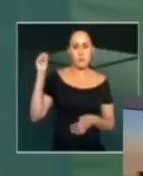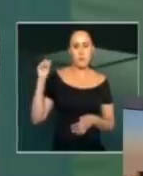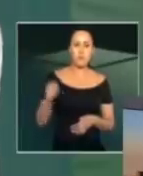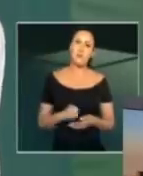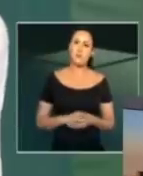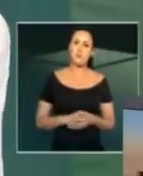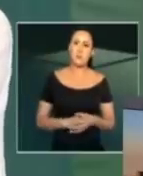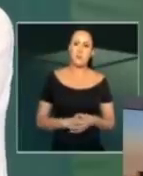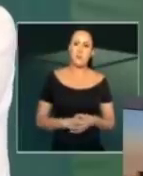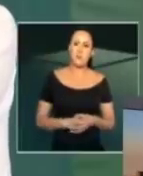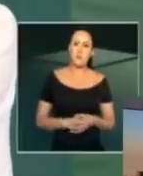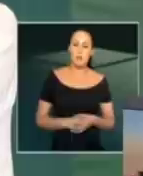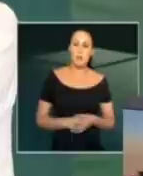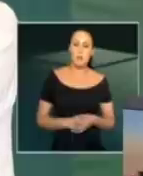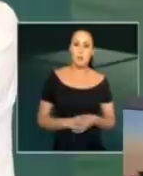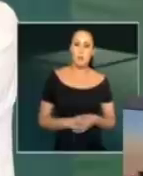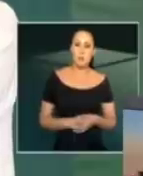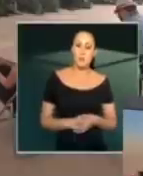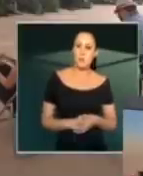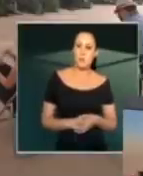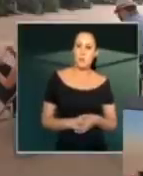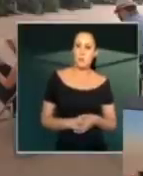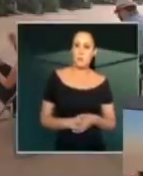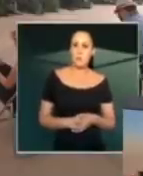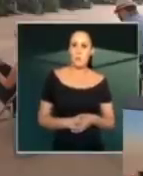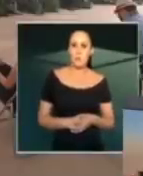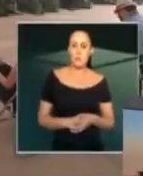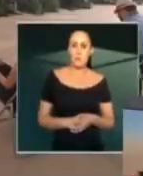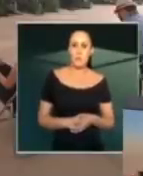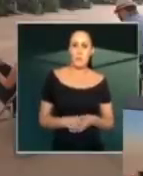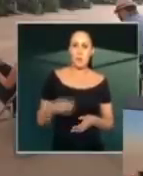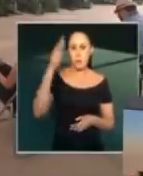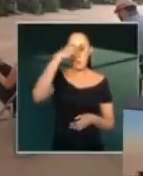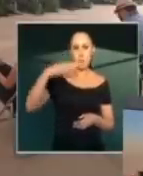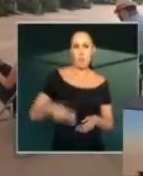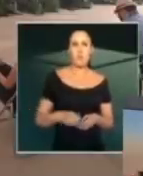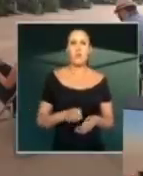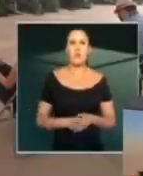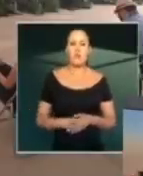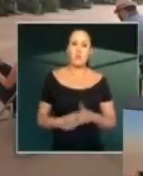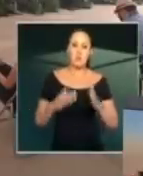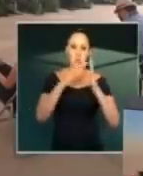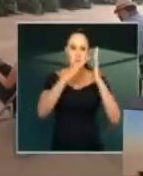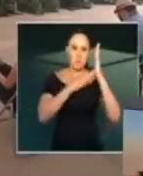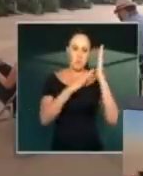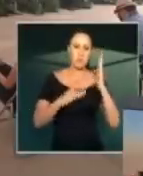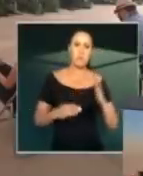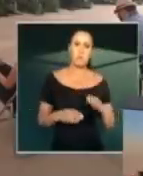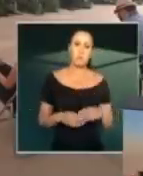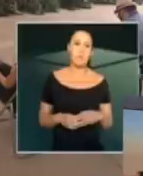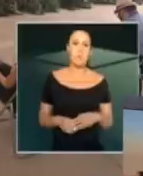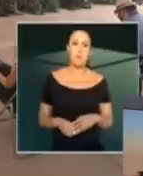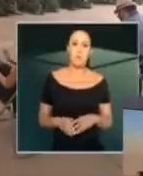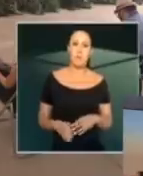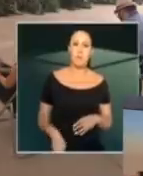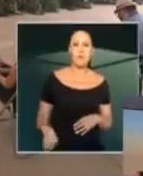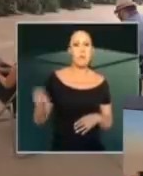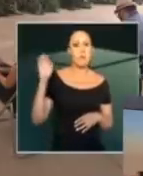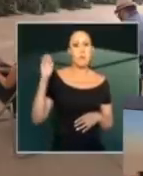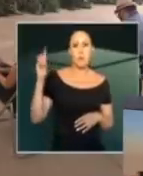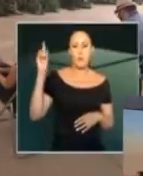El promedio de edad del mexicano es menor al promedio de edad del